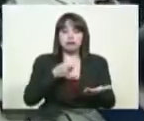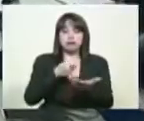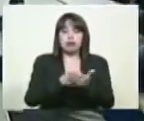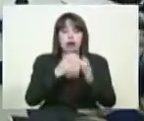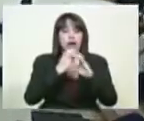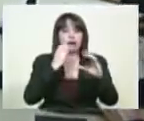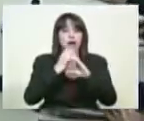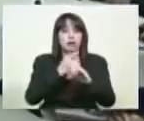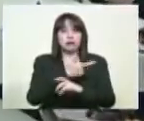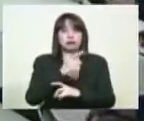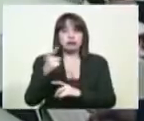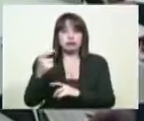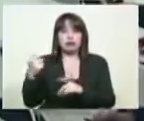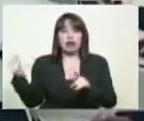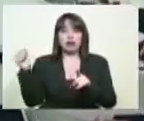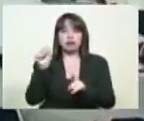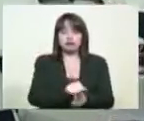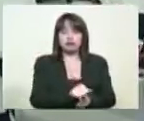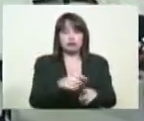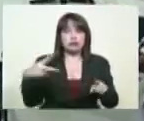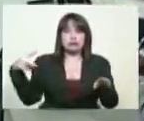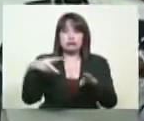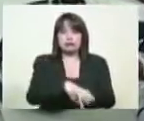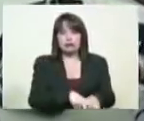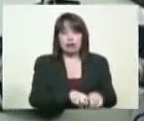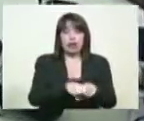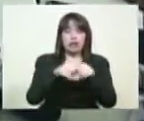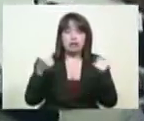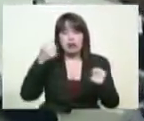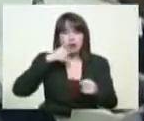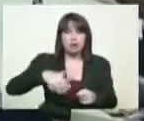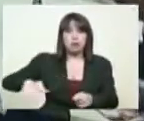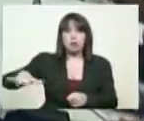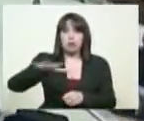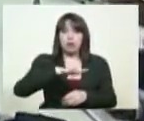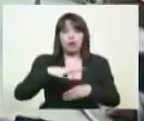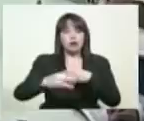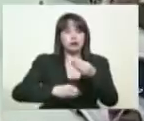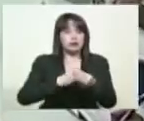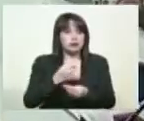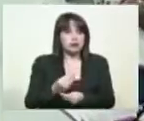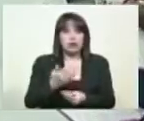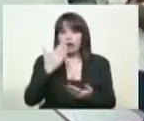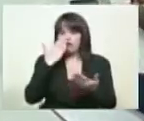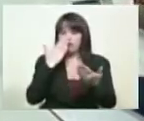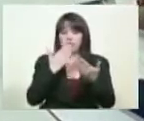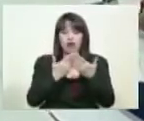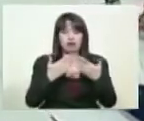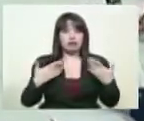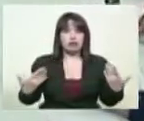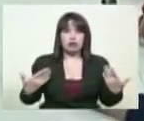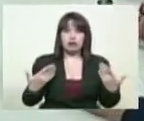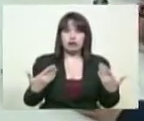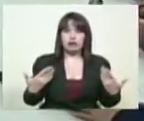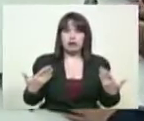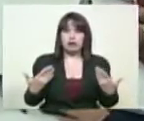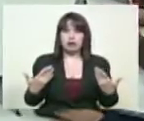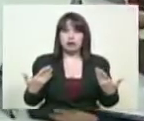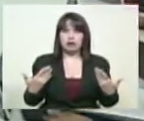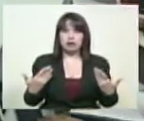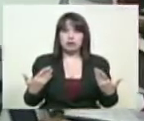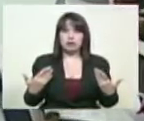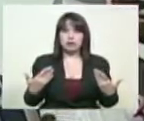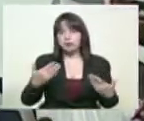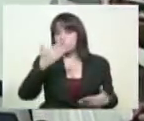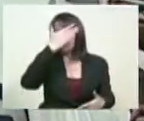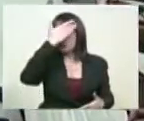para tumbarlo para echarlo para atrás para dañar al pueblo en nuestras narices no se olviden lo que nos